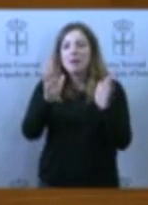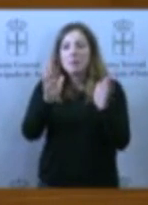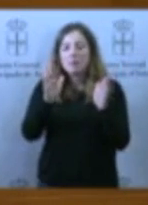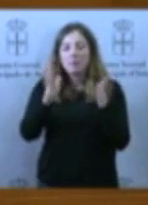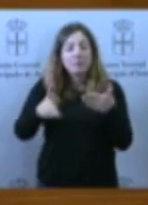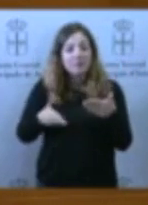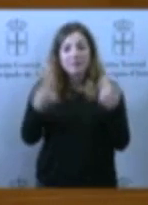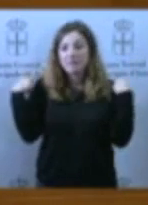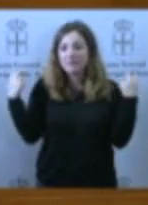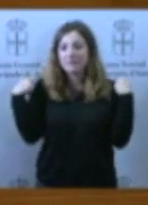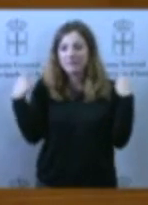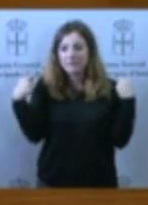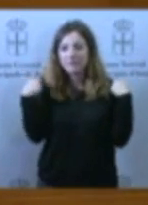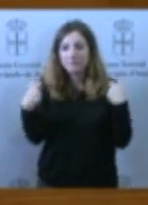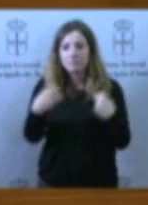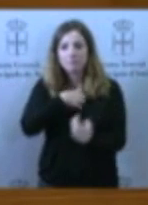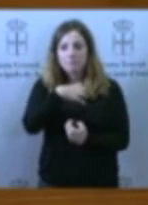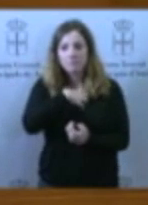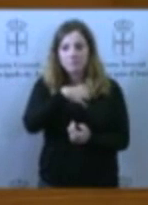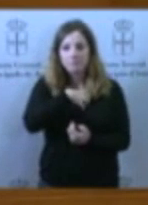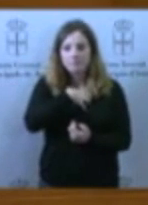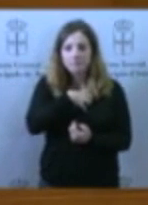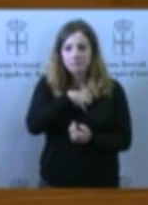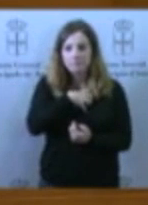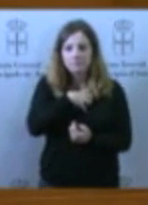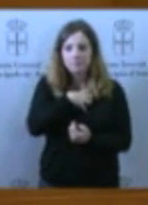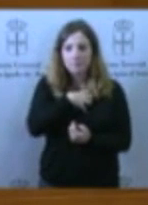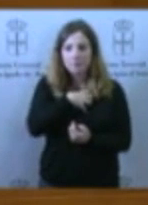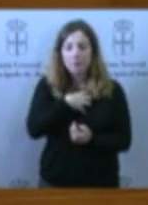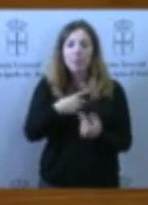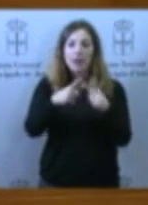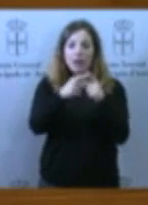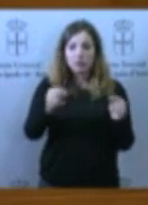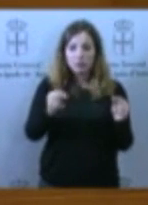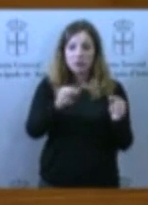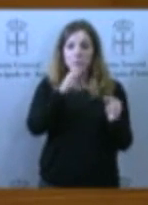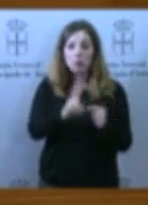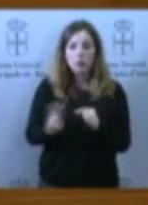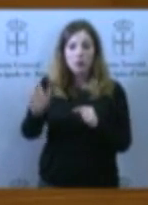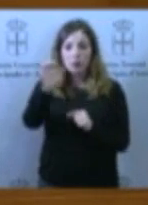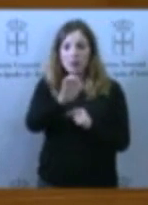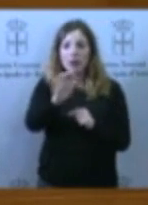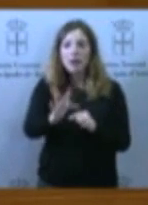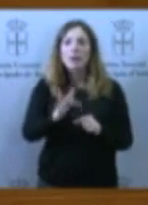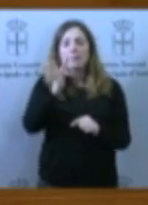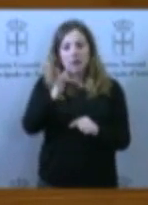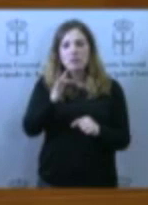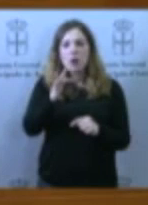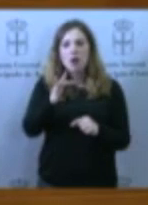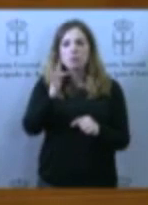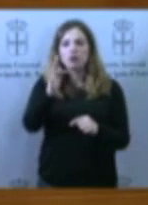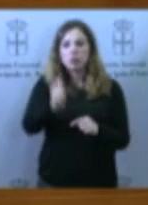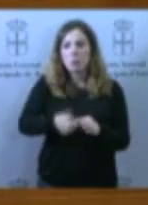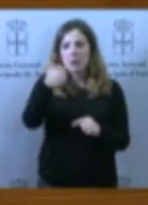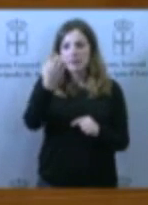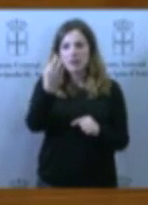incentivos fiscales, por un lado, no es posible en Asturias por las restricciones de la Unión Europea y que sería mucho más productivo